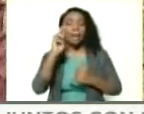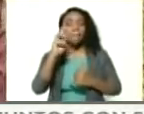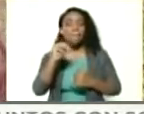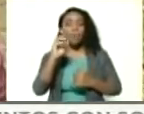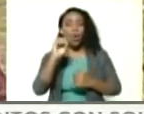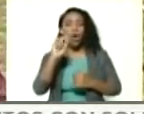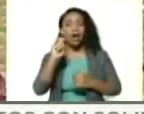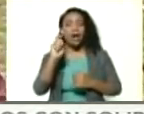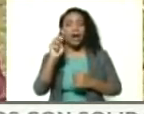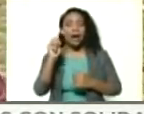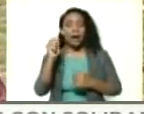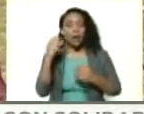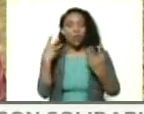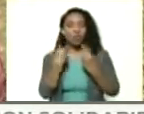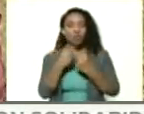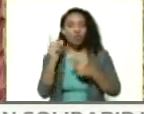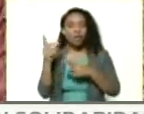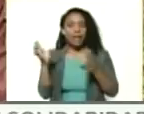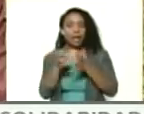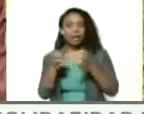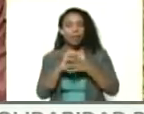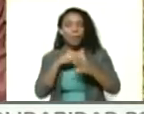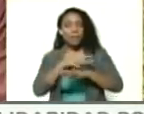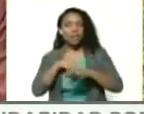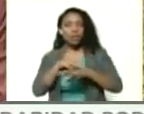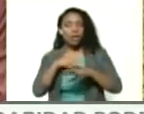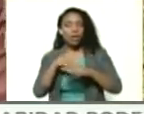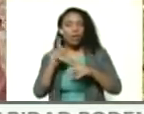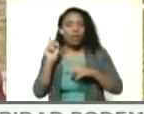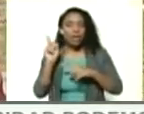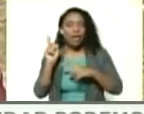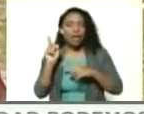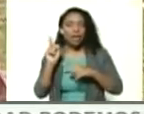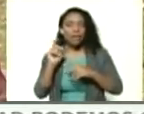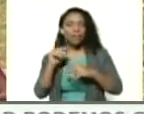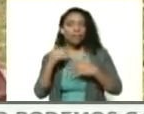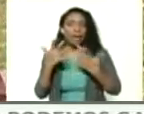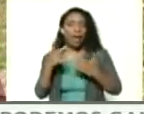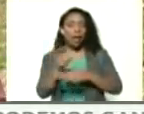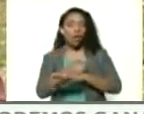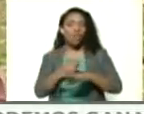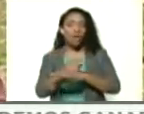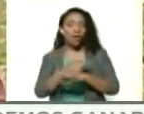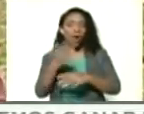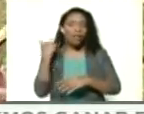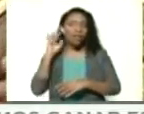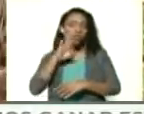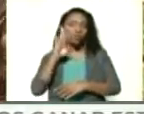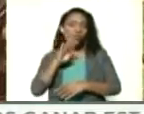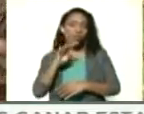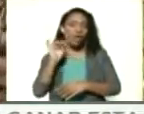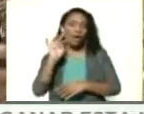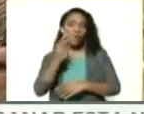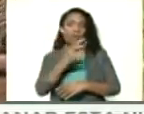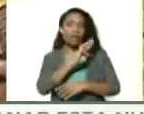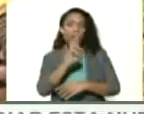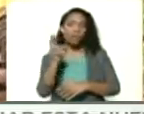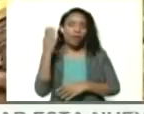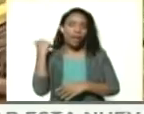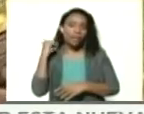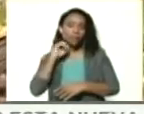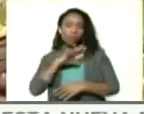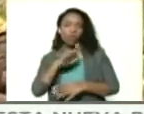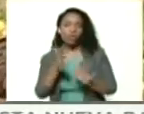que trabajó con Carmona en el equipo del Ministerio del Despacho del gobierno de facto de Carmona. Es prologado por